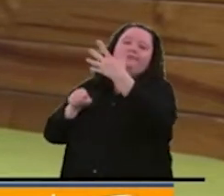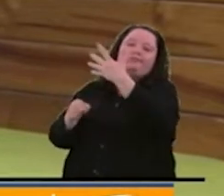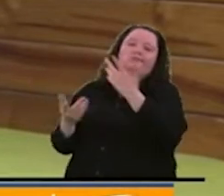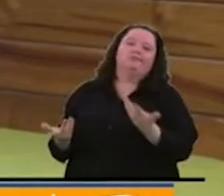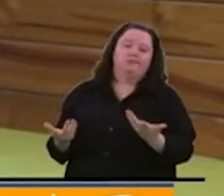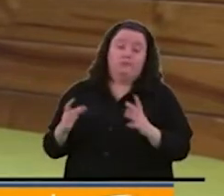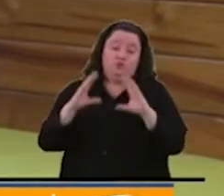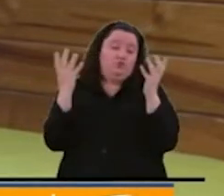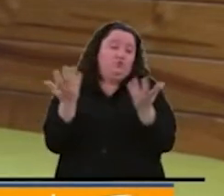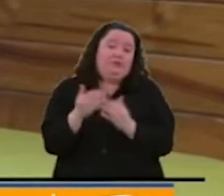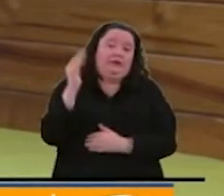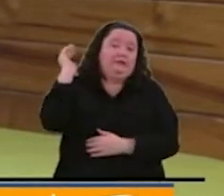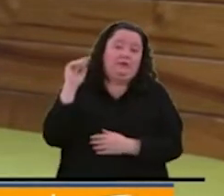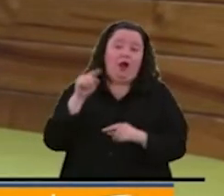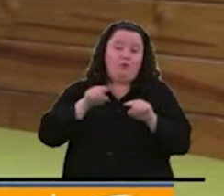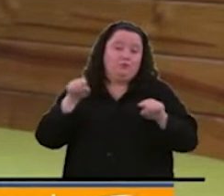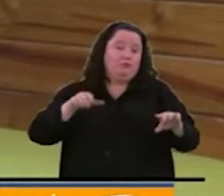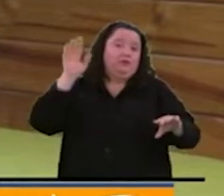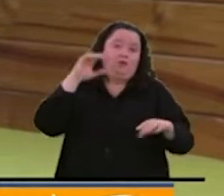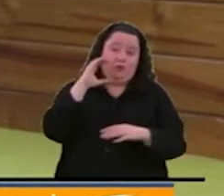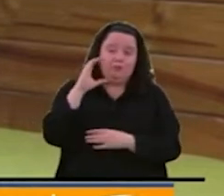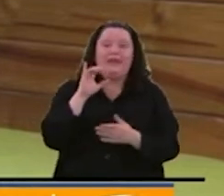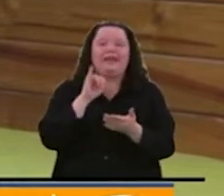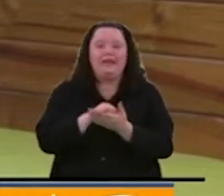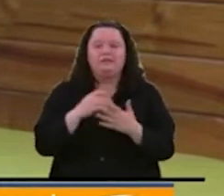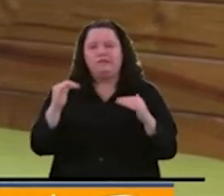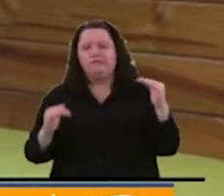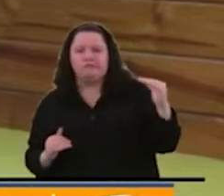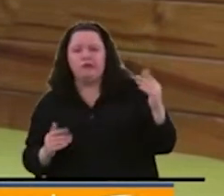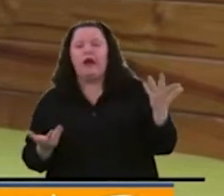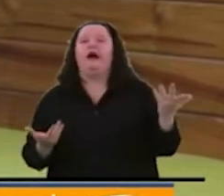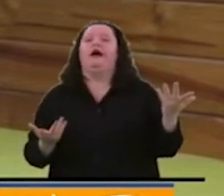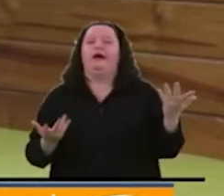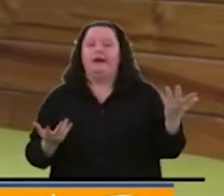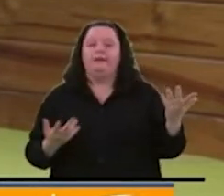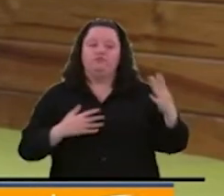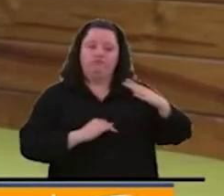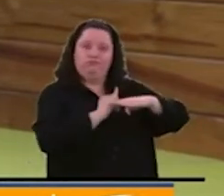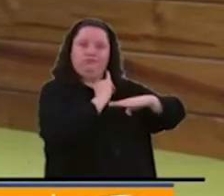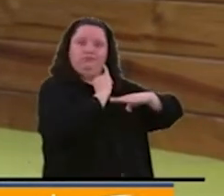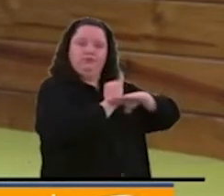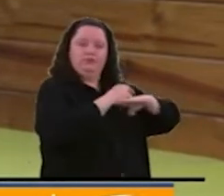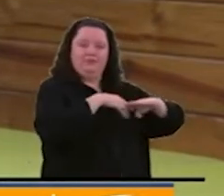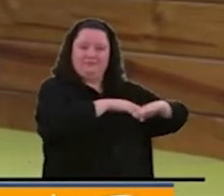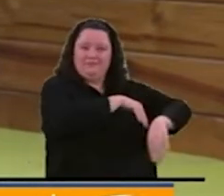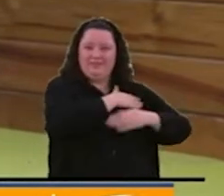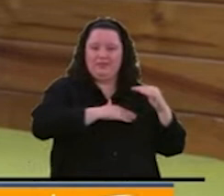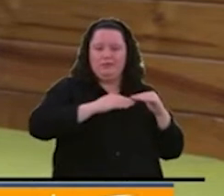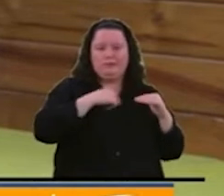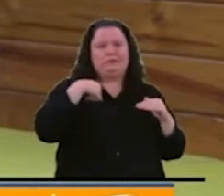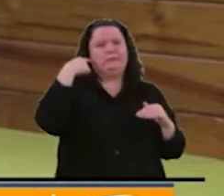del mundo, y eso entonces nos coloca en un desafío, esta institucionalidad